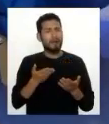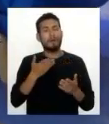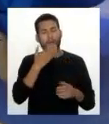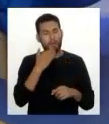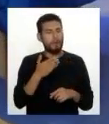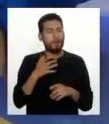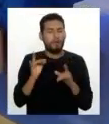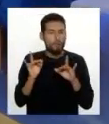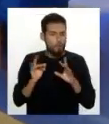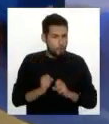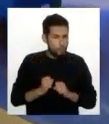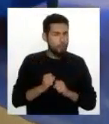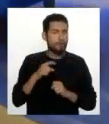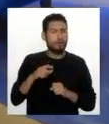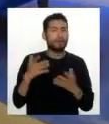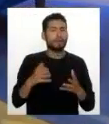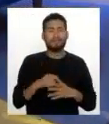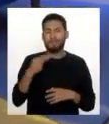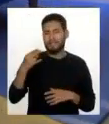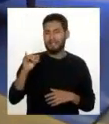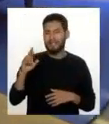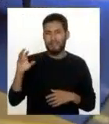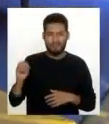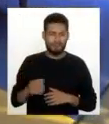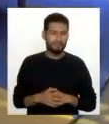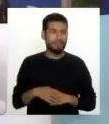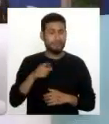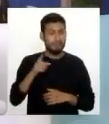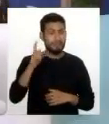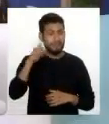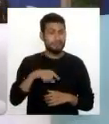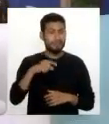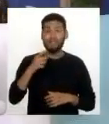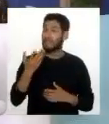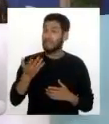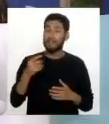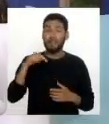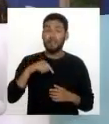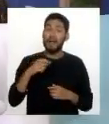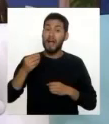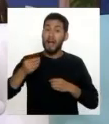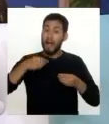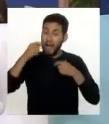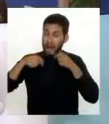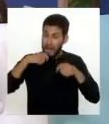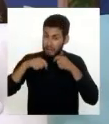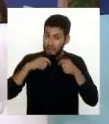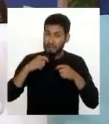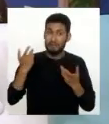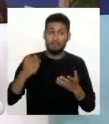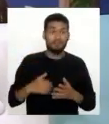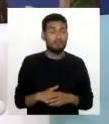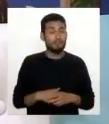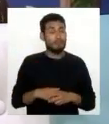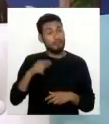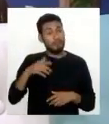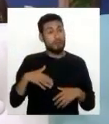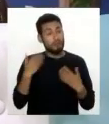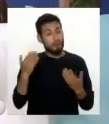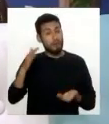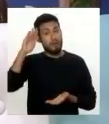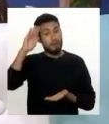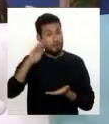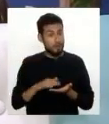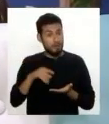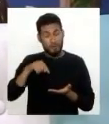mejor absorción de lo que es el hierro, ¿no? Y hay que tener en cuenta que también hay algunos alimentos que por el contrario pueden